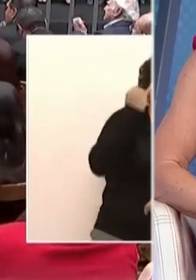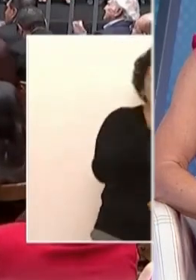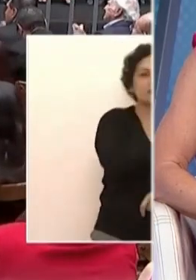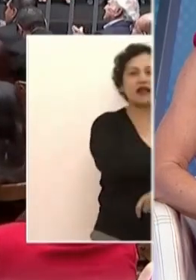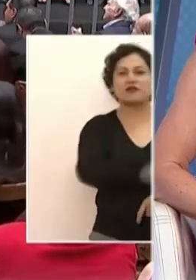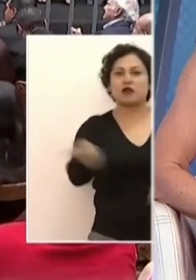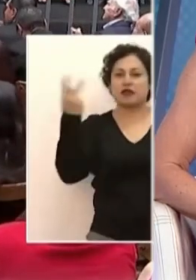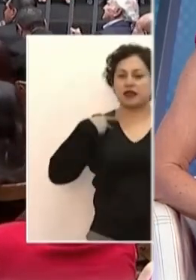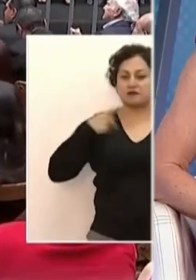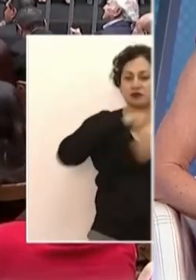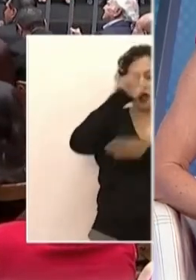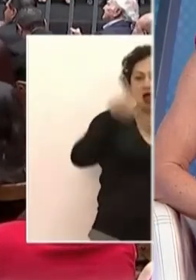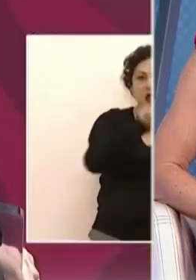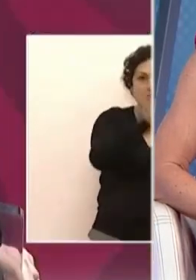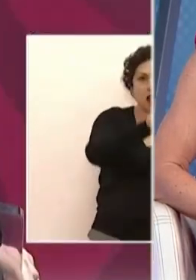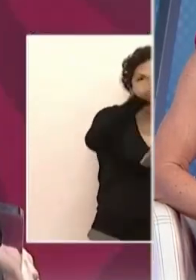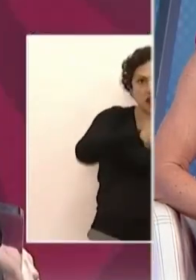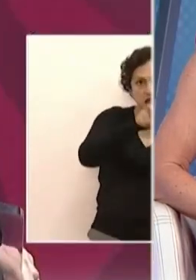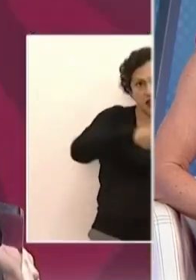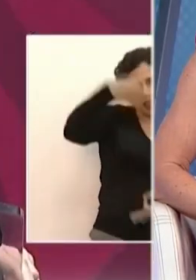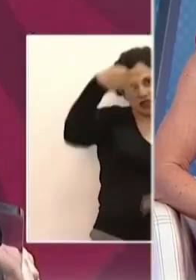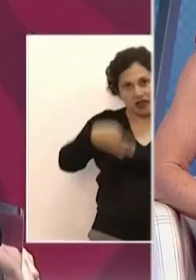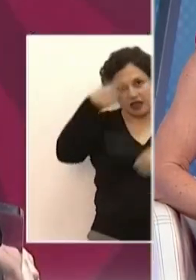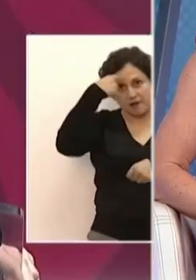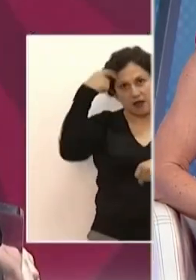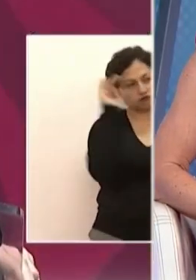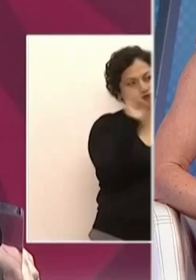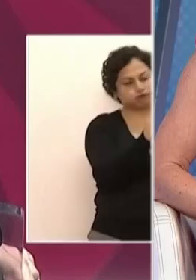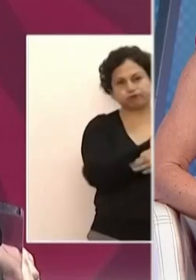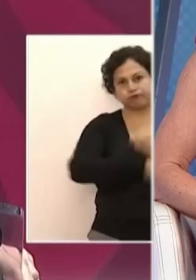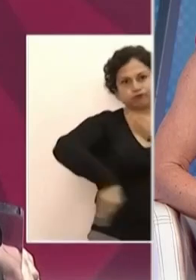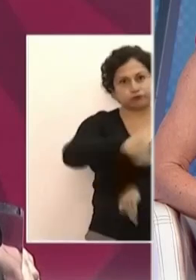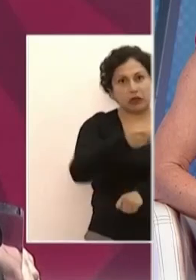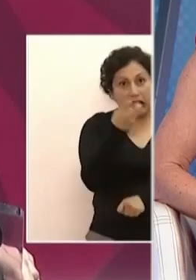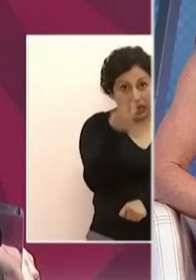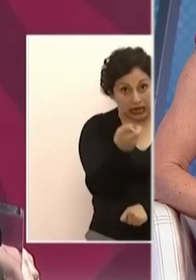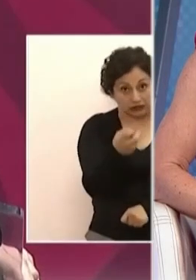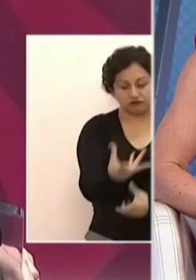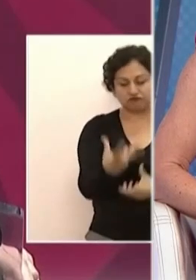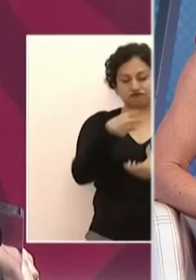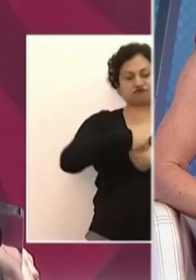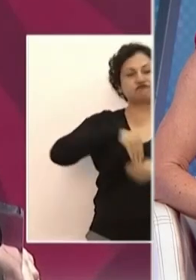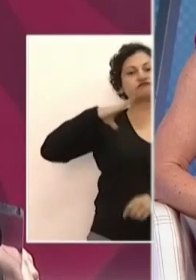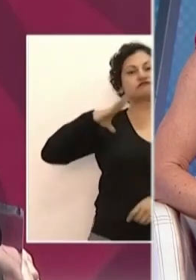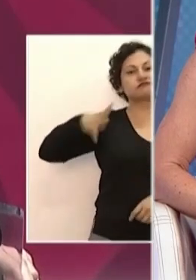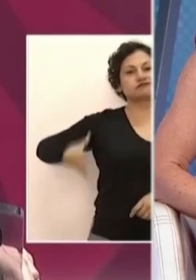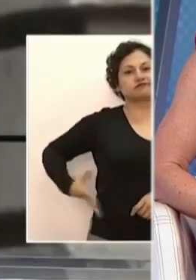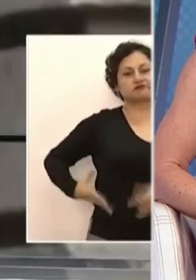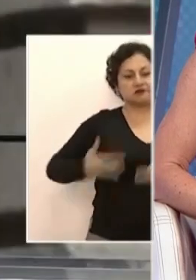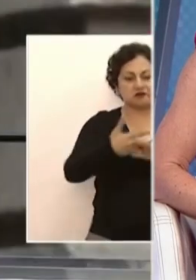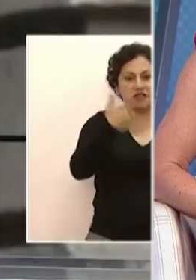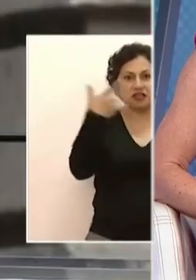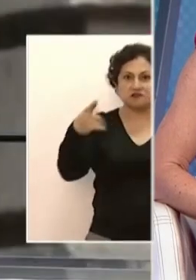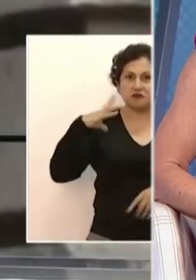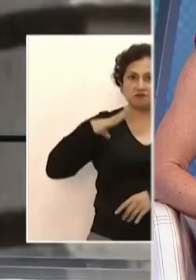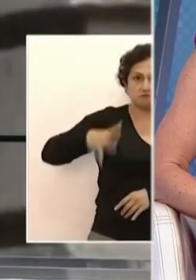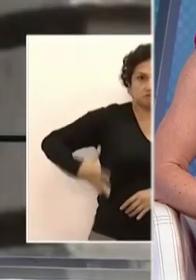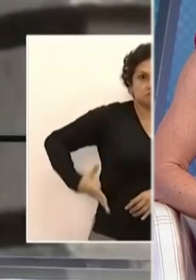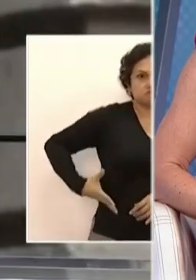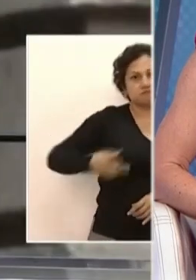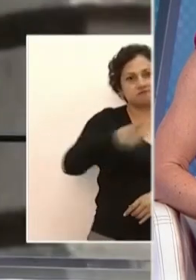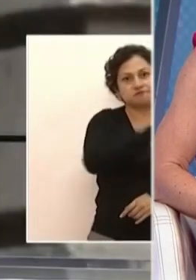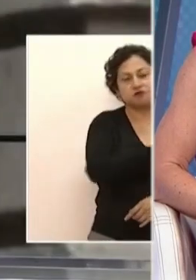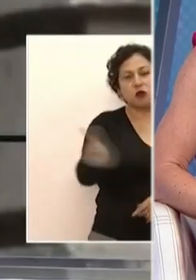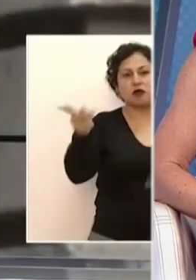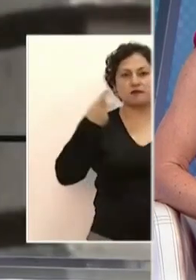y dos de sus hijos, así ¿verdad? Es. Están junto a ella en el país mexicano y, bueno, lamentablemente no hay vuelta atrás al parecer.